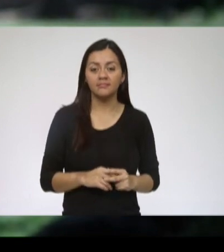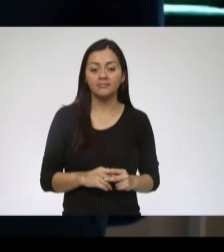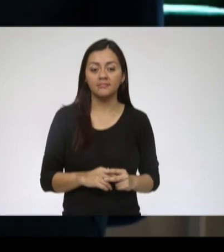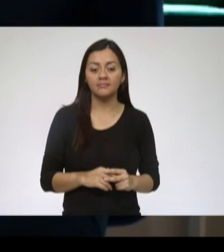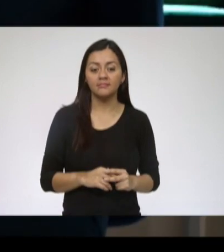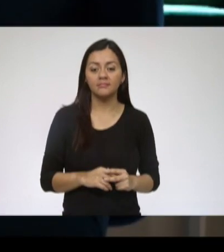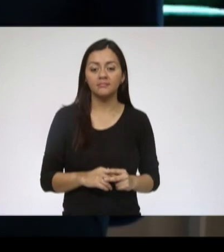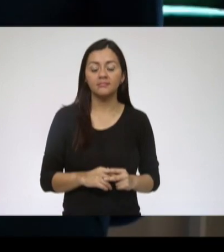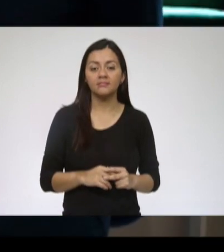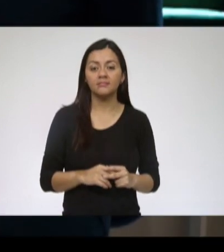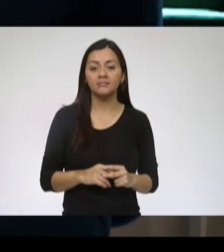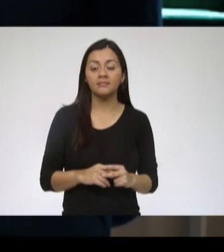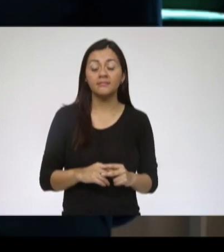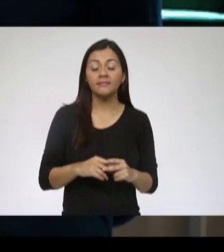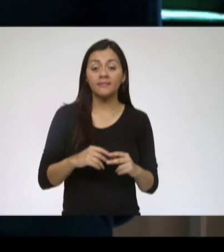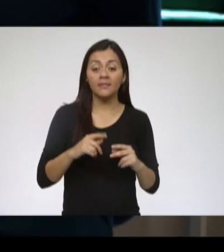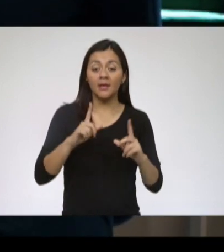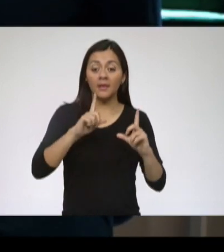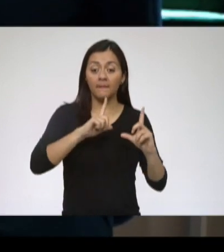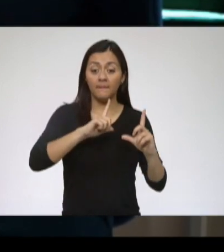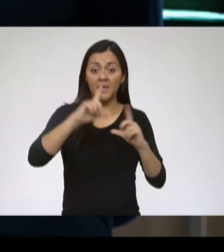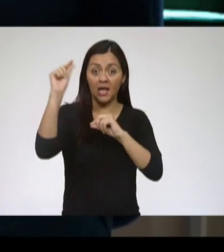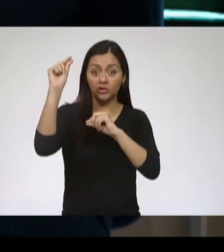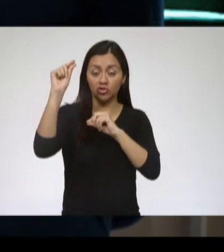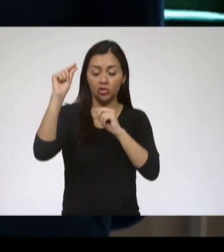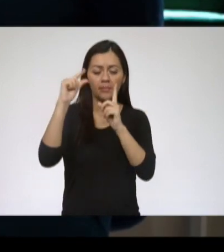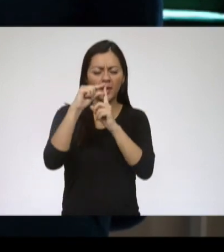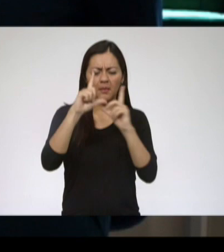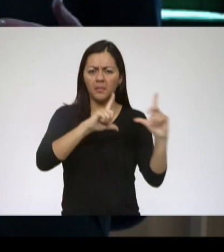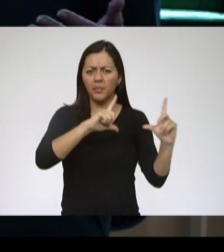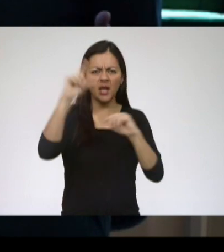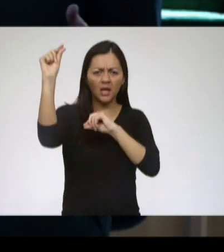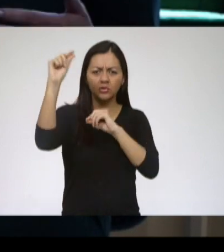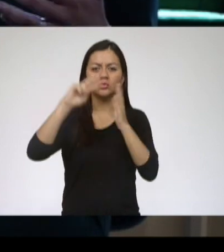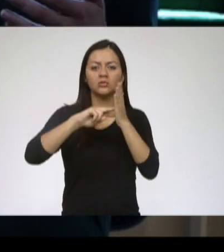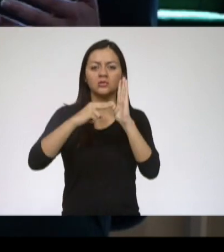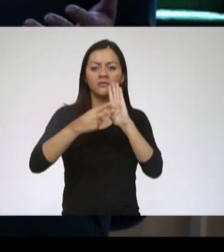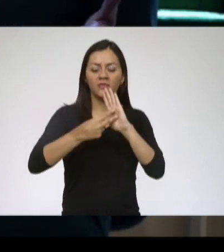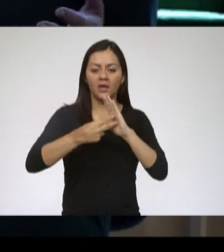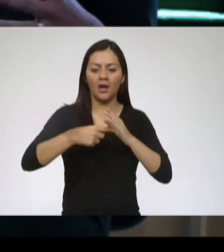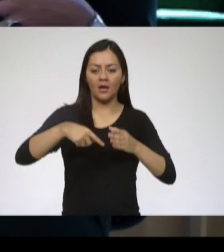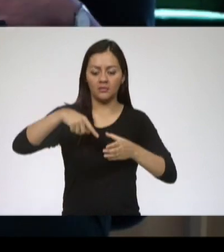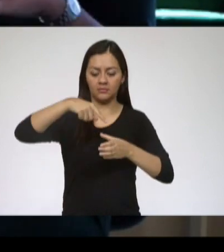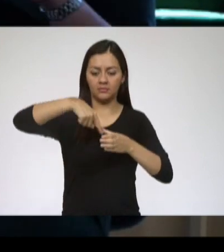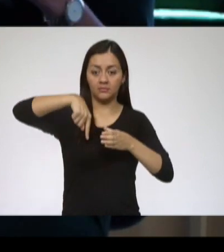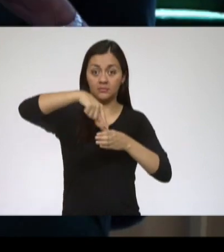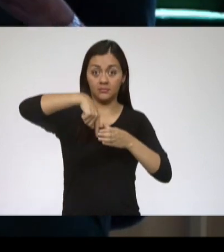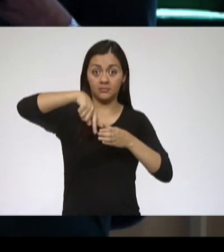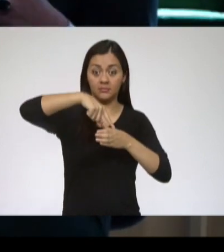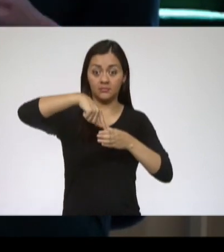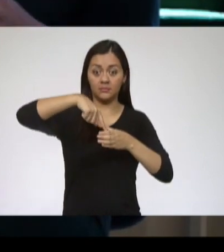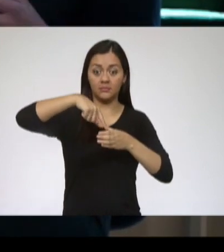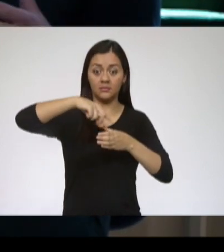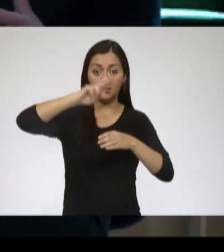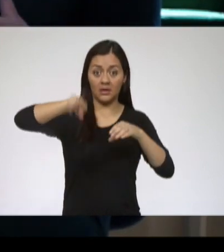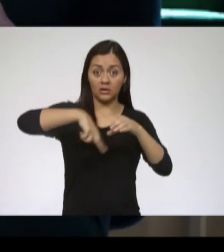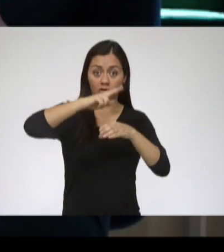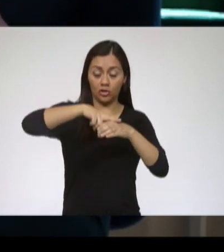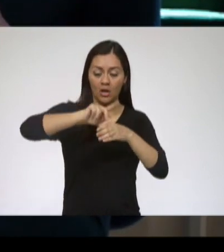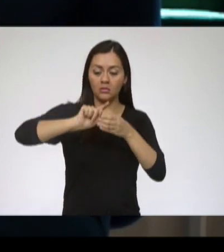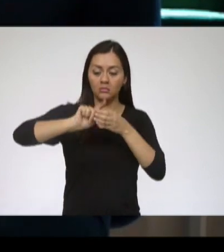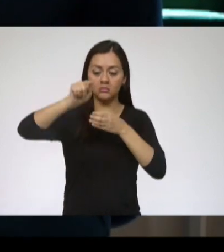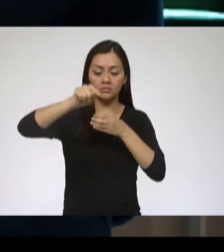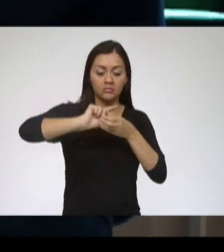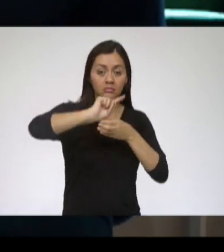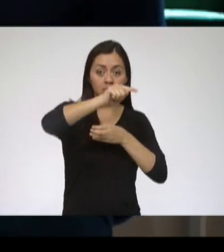La migración es la salida de una persona dentro de los confines nacionales, si es que es